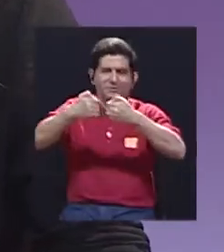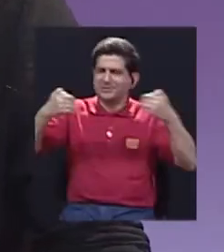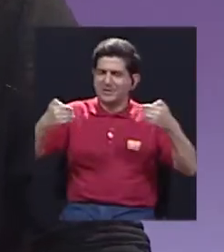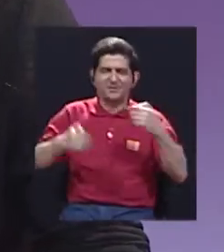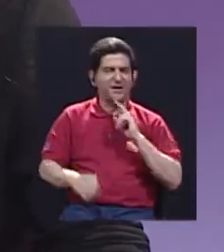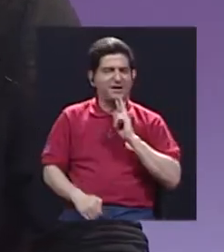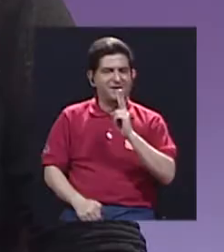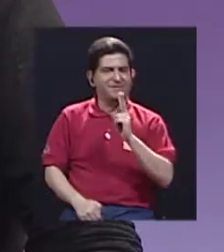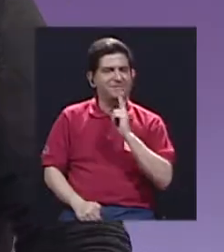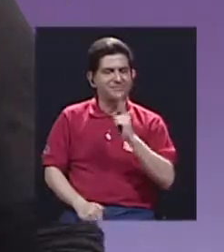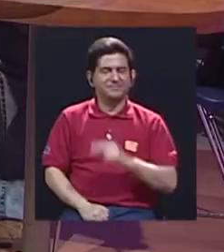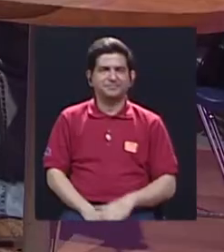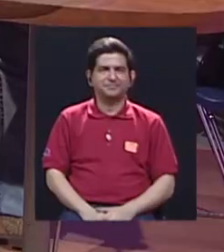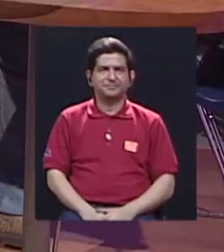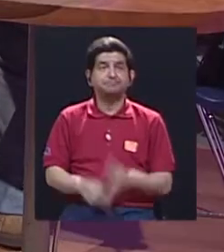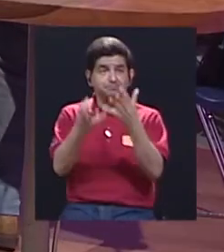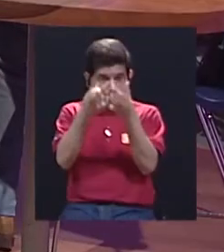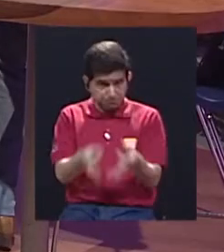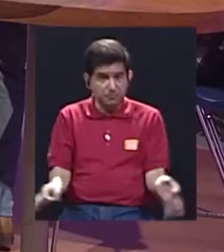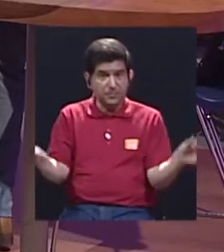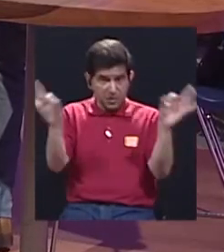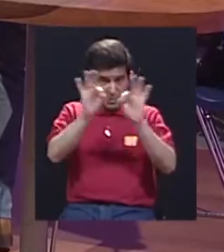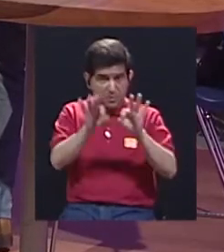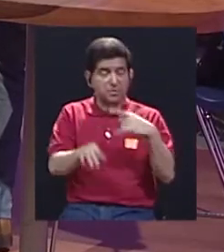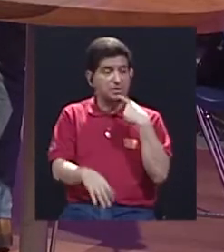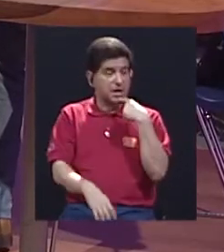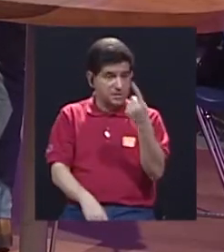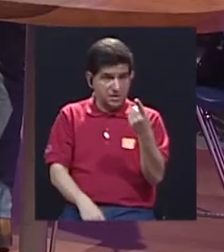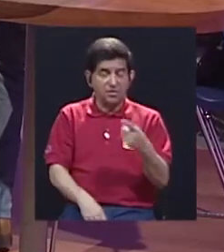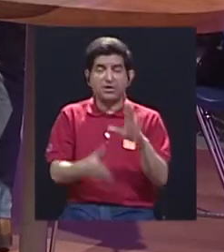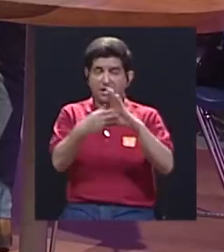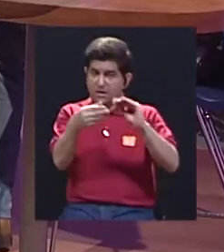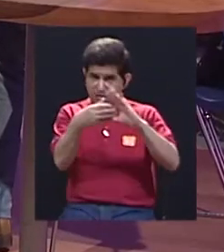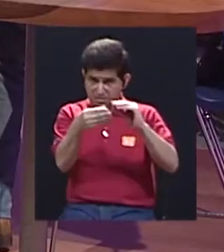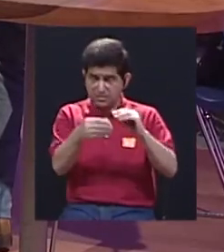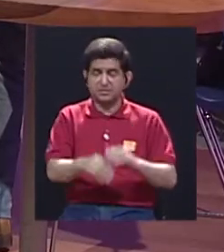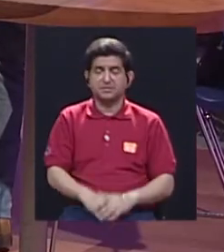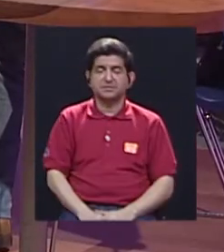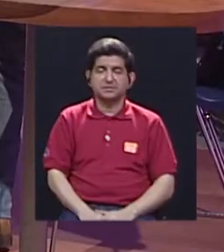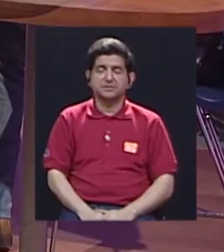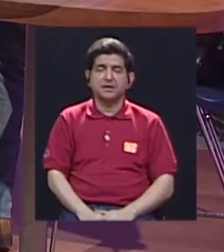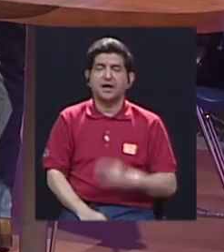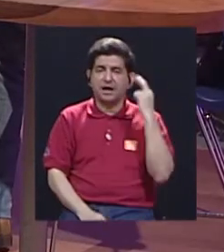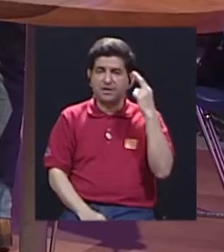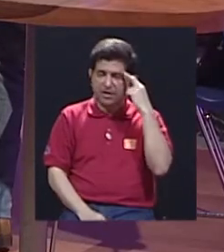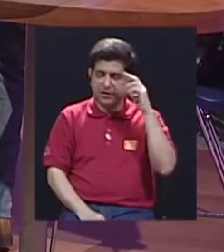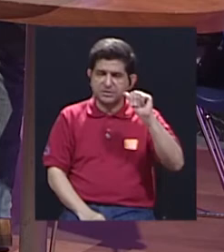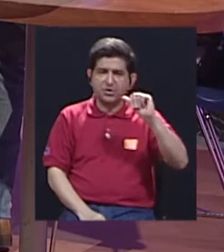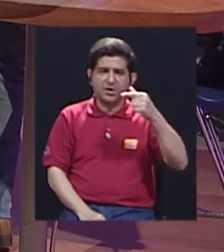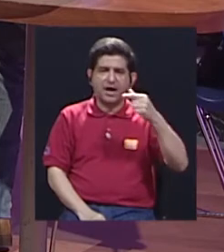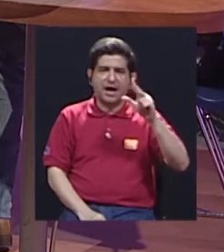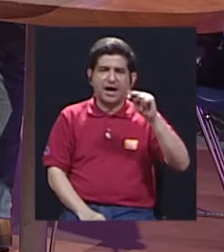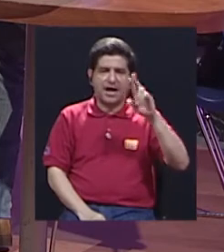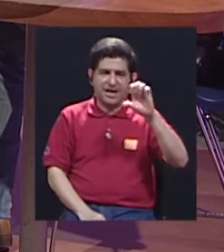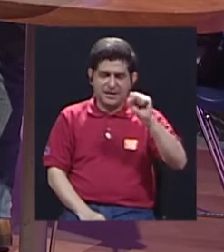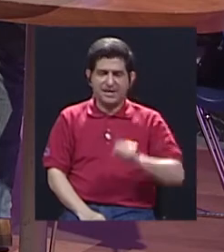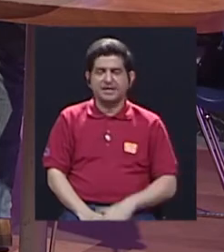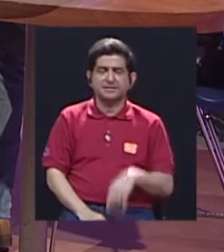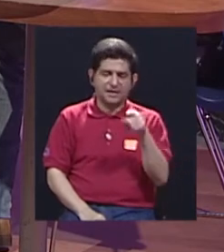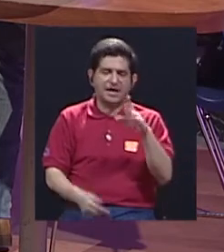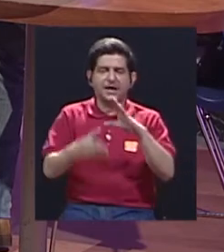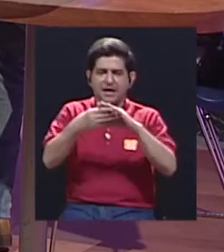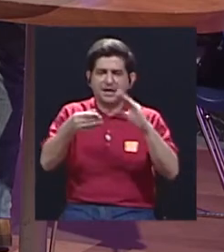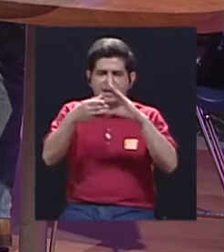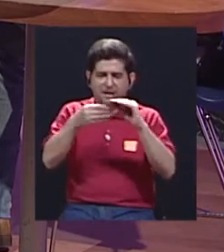realidad, ¿no? Y es importante lo que hace alusión al relato. Por eso Agnes, que también es una